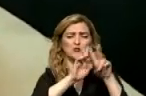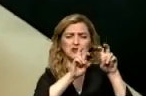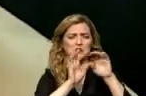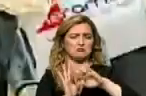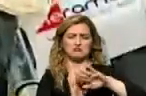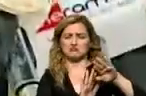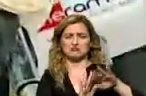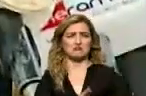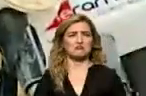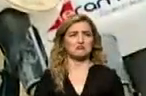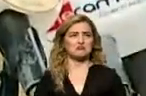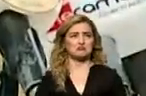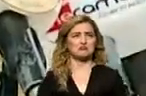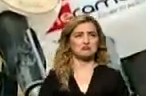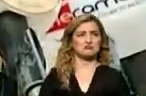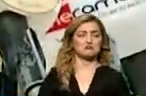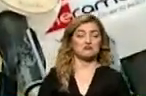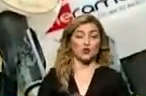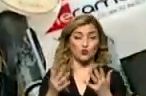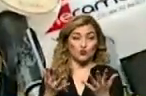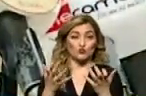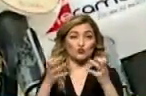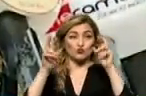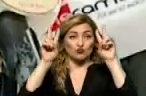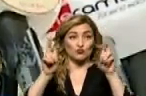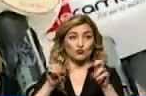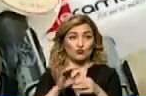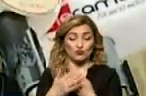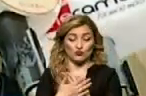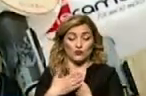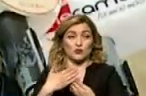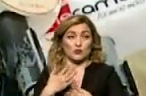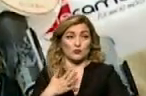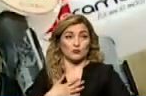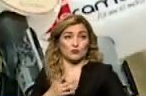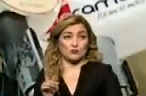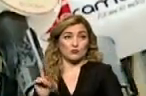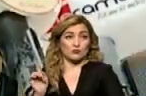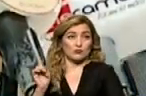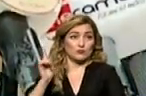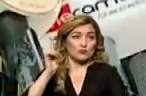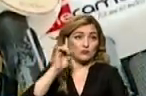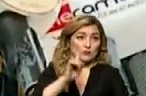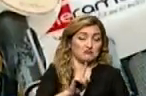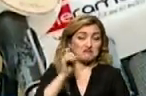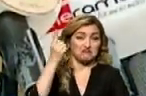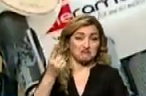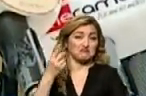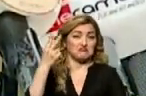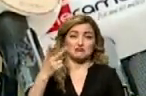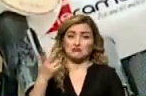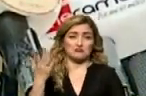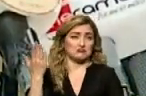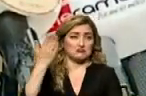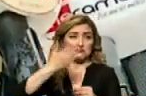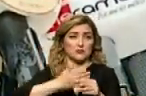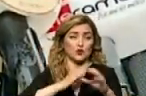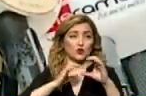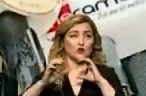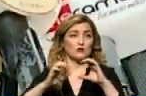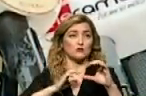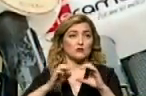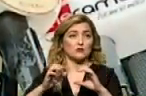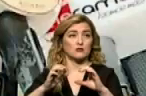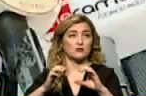al caso. Cuando usted quiera tratar ese tema, invíteme e iré tantas y cuantas veces sean necesarias para conversarlo